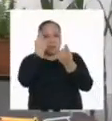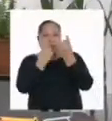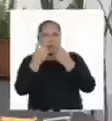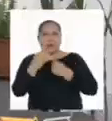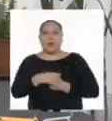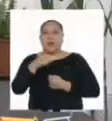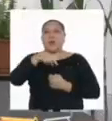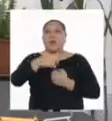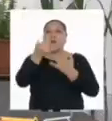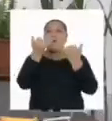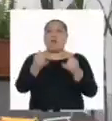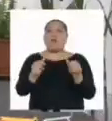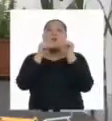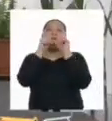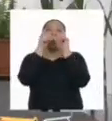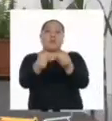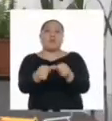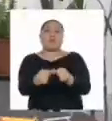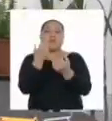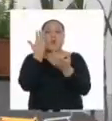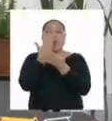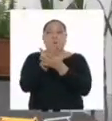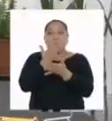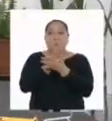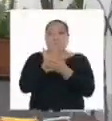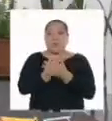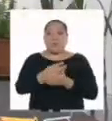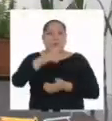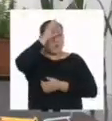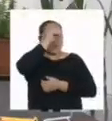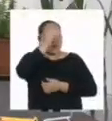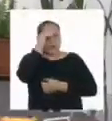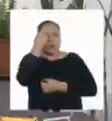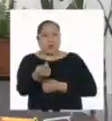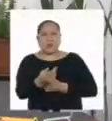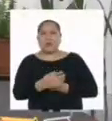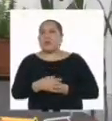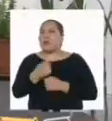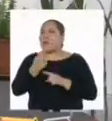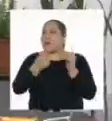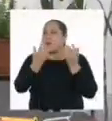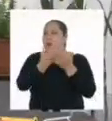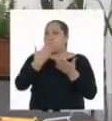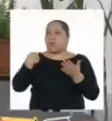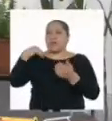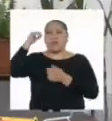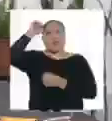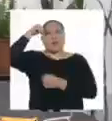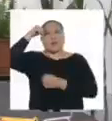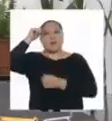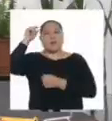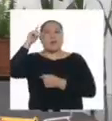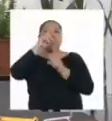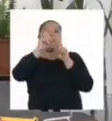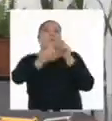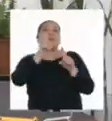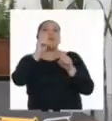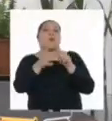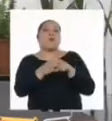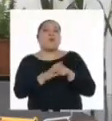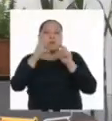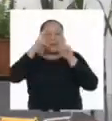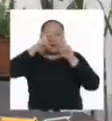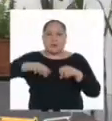preguntar. El día de hoy continuaremos con nuestro experimento, chicas y chicos, pero antes recordemos la pregunta de